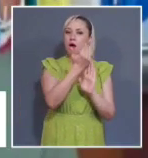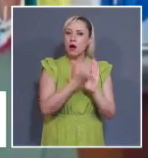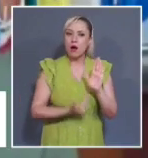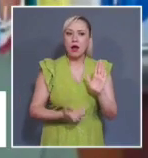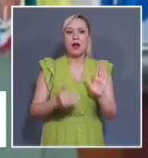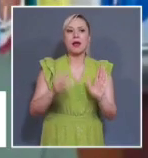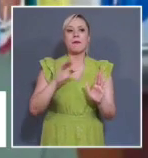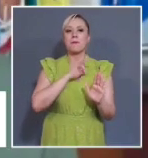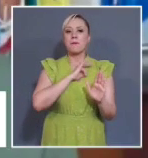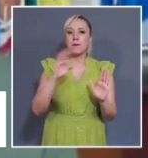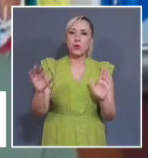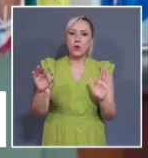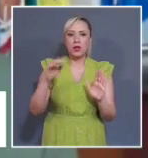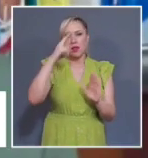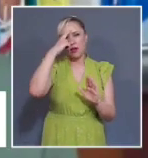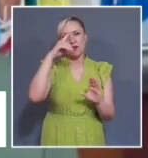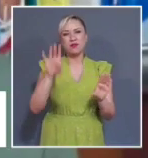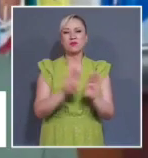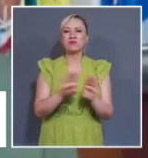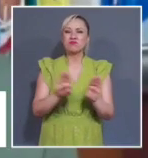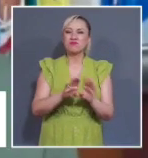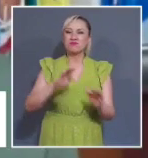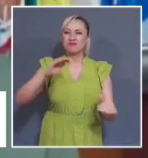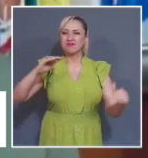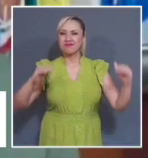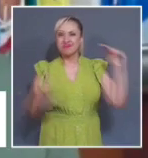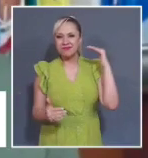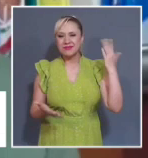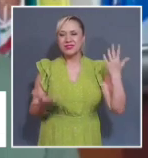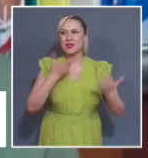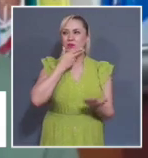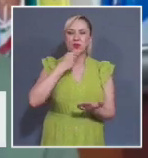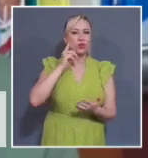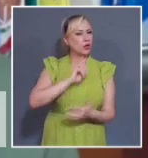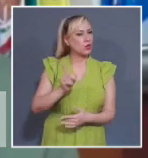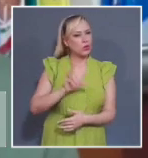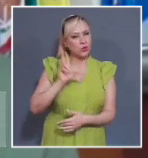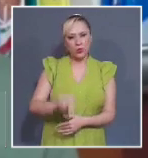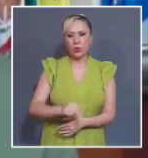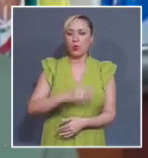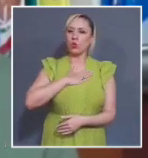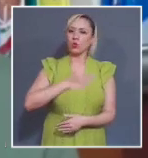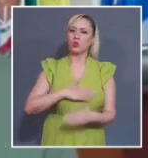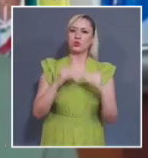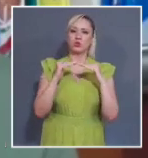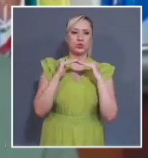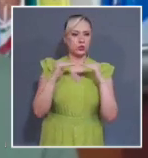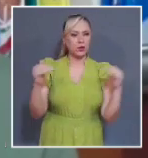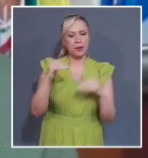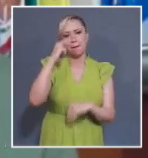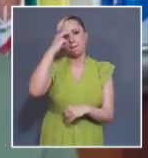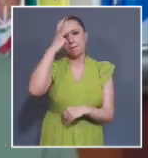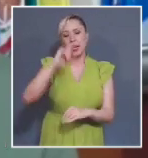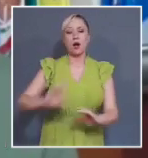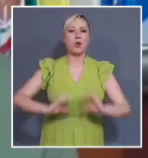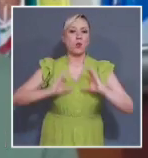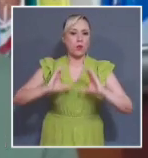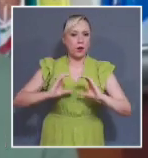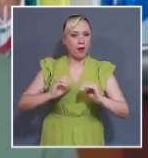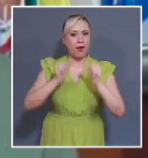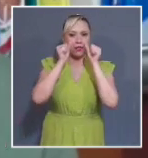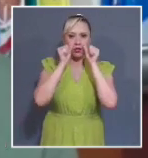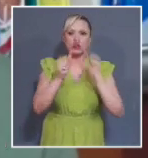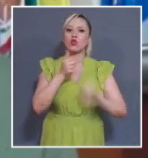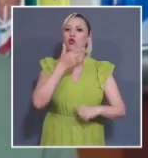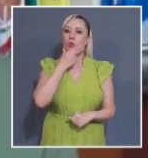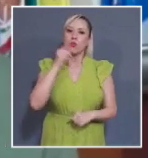desigualdad de género, así como establecer estándares más justos y equitativos en materia de cuidados. Con este fin y de